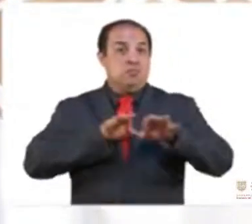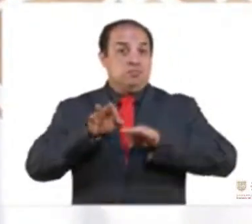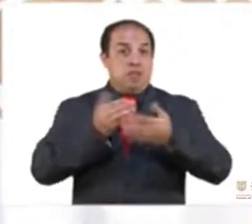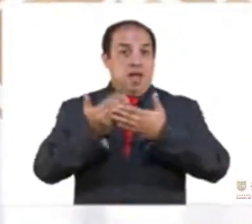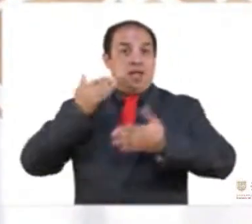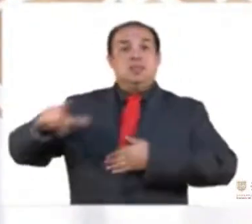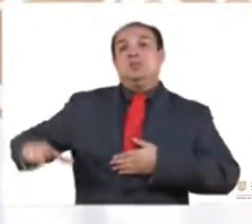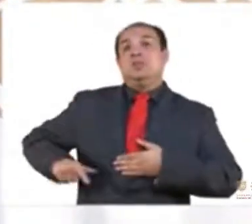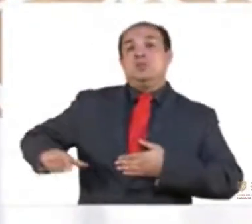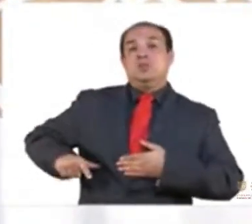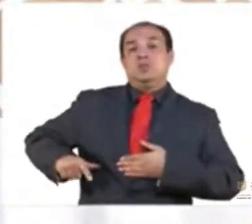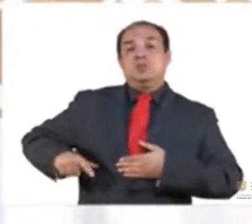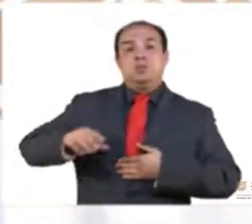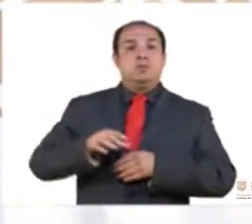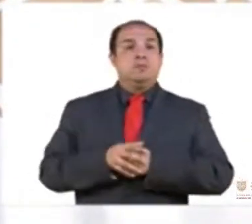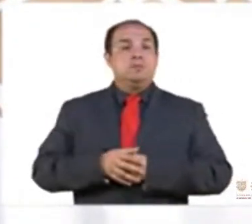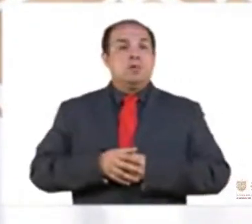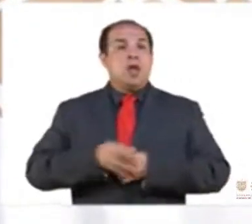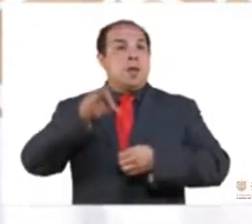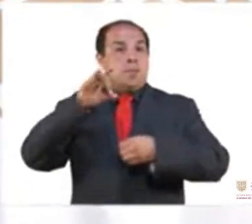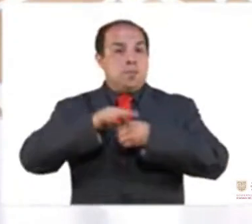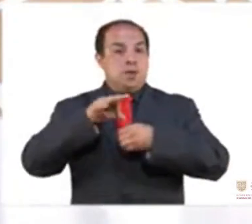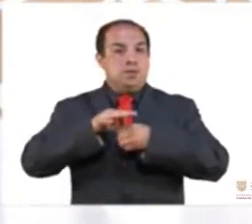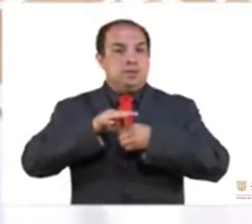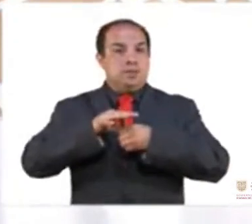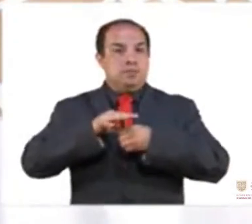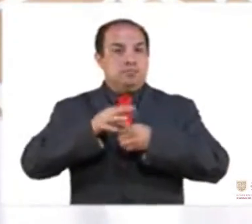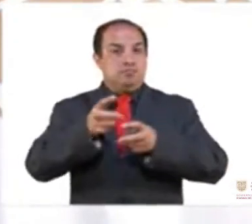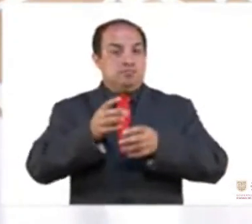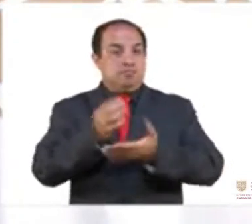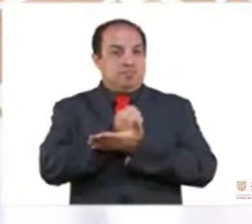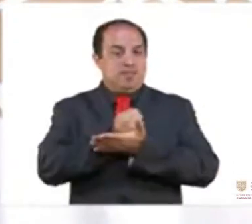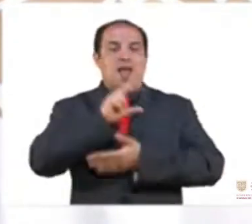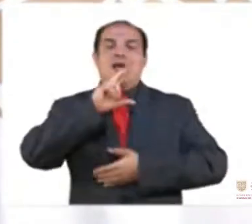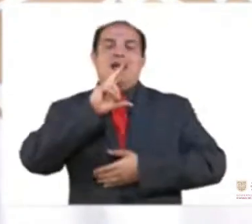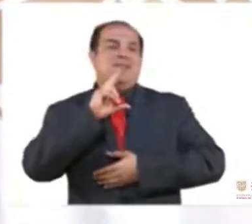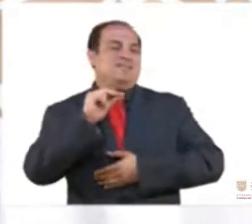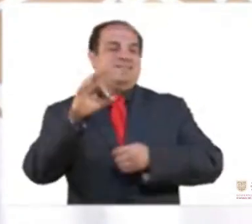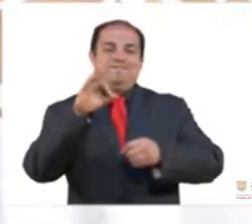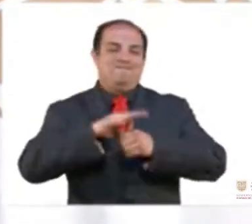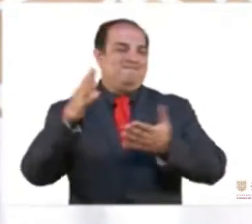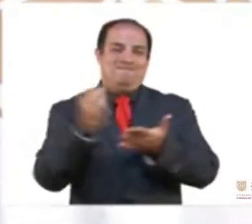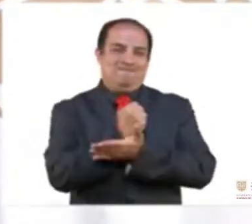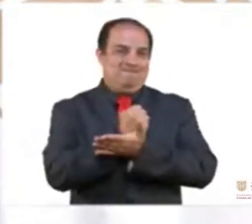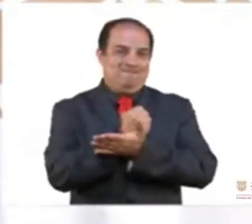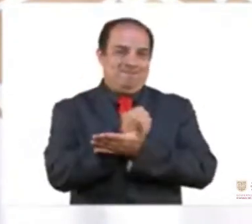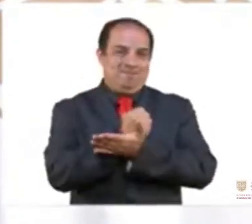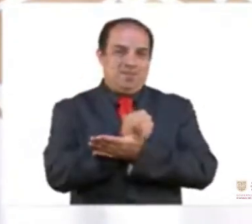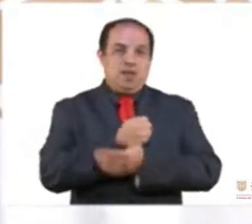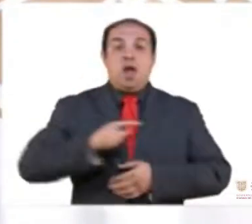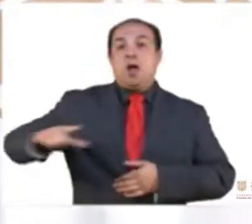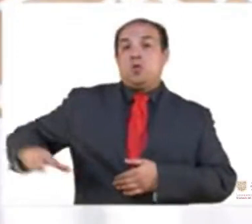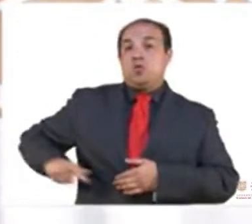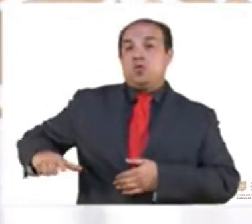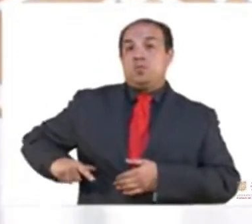gobierno electo. No fue electo. Ya me acordé. Un gobierno